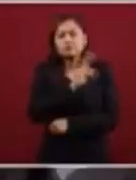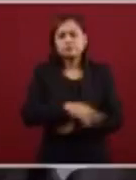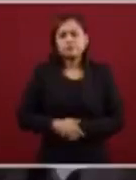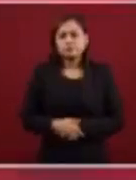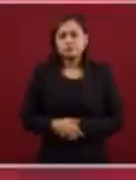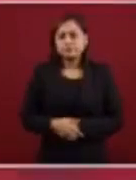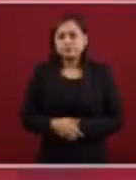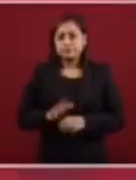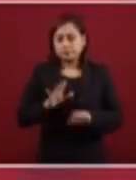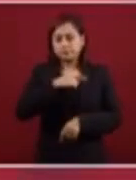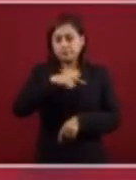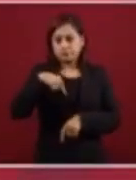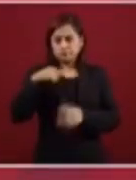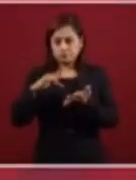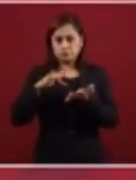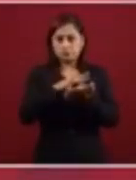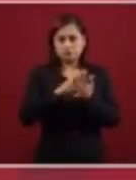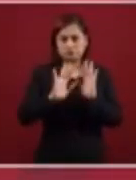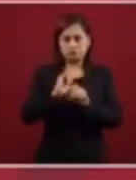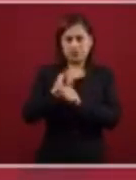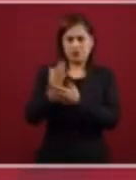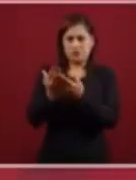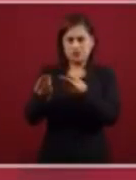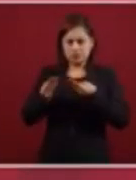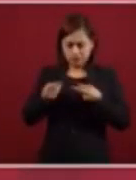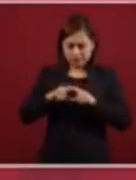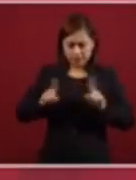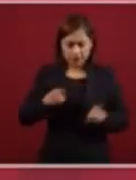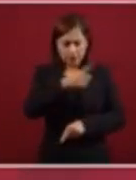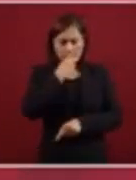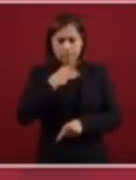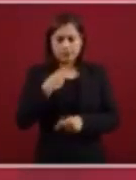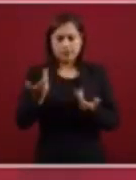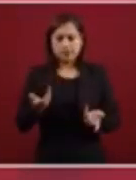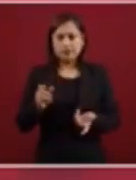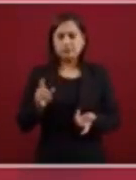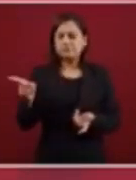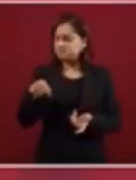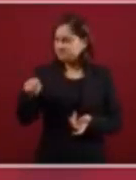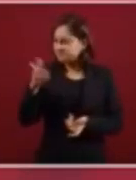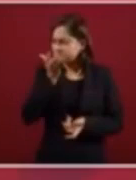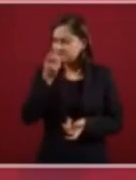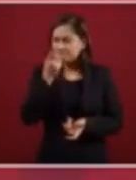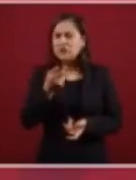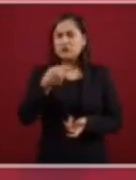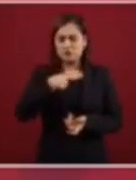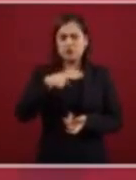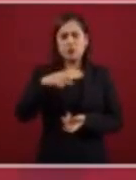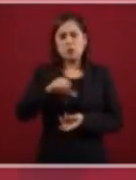apoyando. Yo tengo una información distinta. ¿Cómo es que se dice? Tengo otros datos.